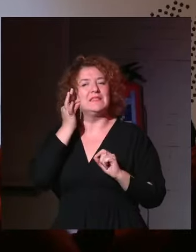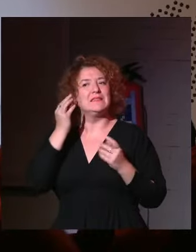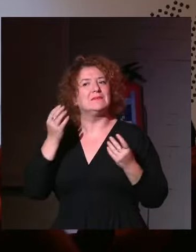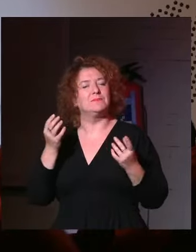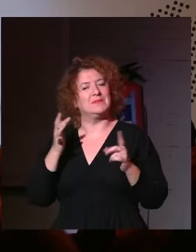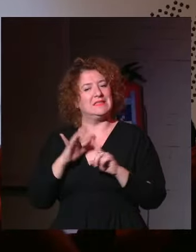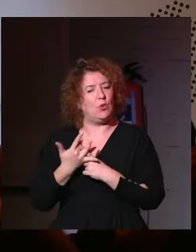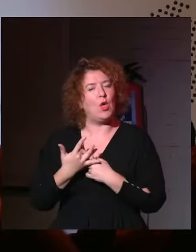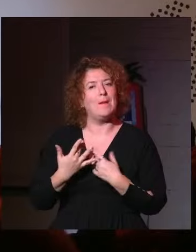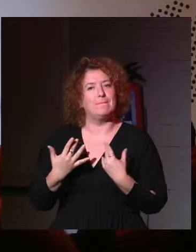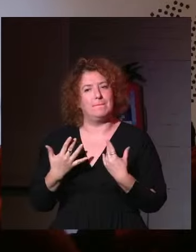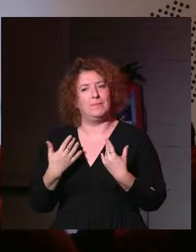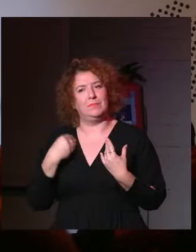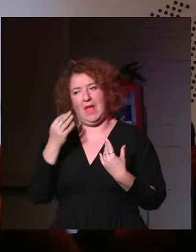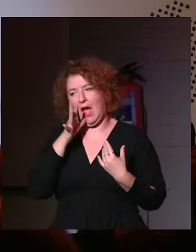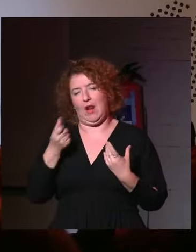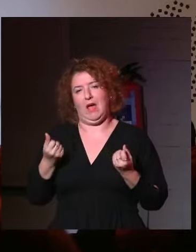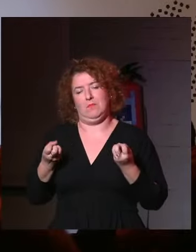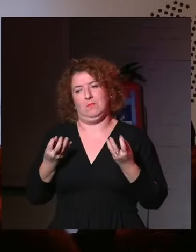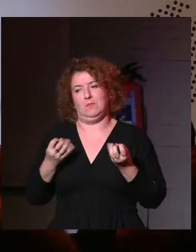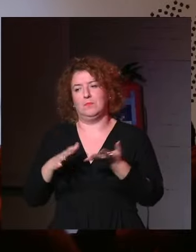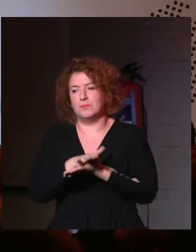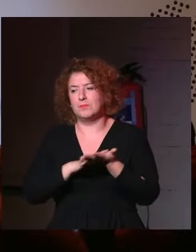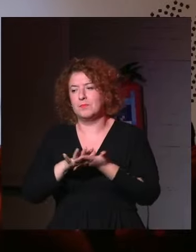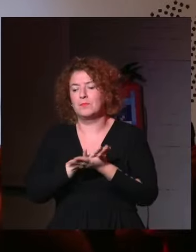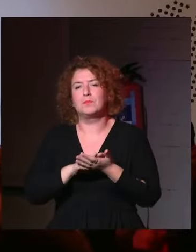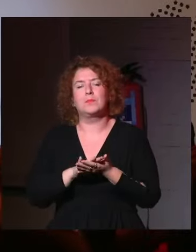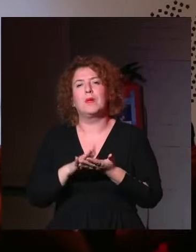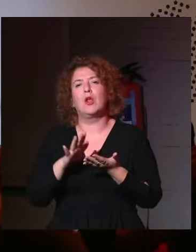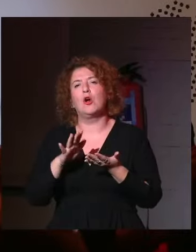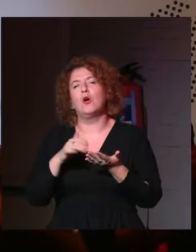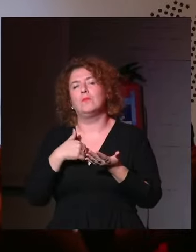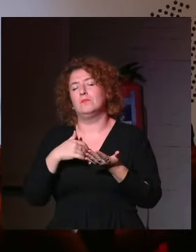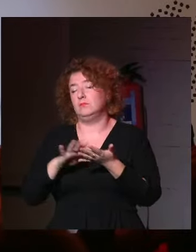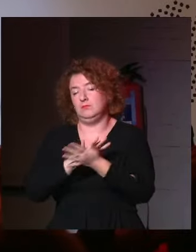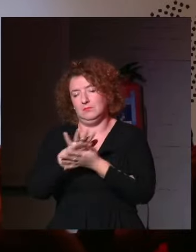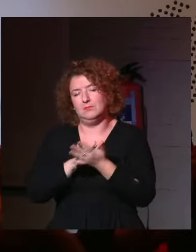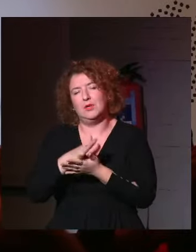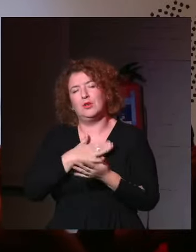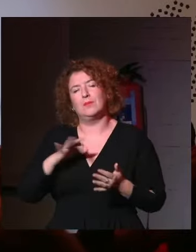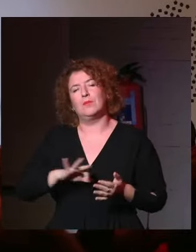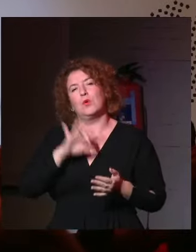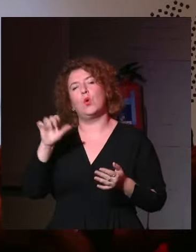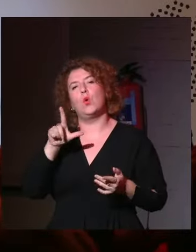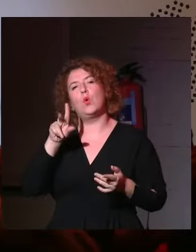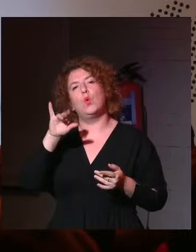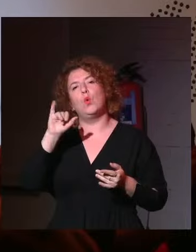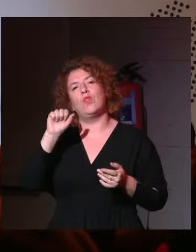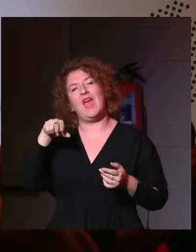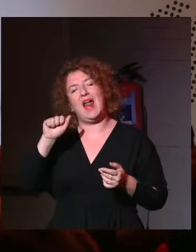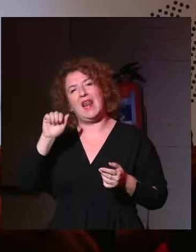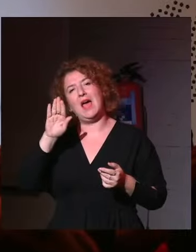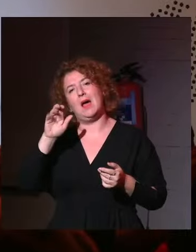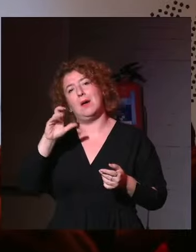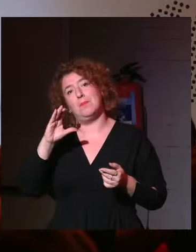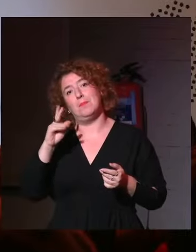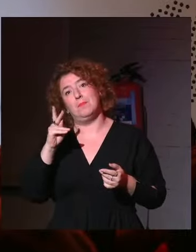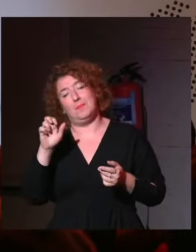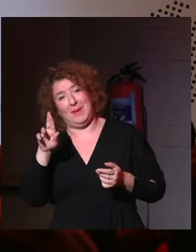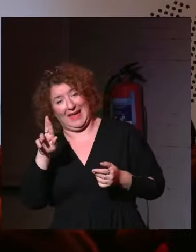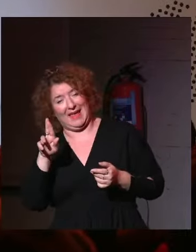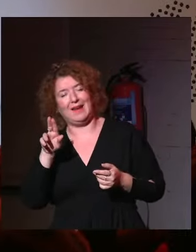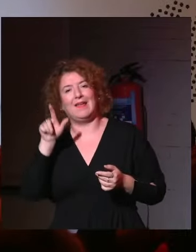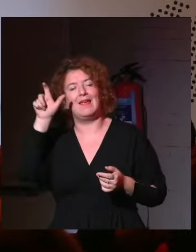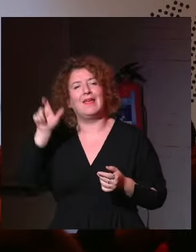que creo que tendremos la ocasión de comentar e yo quería primero dar la palabra a Luciana peker porque Bueno pues ella está eh No en los últimos